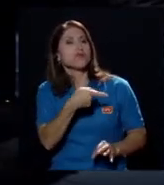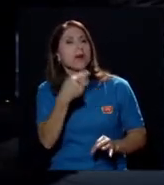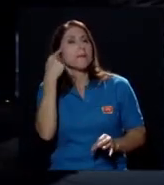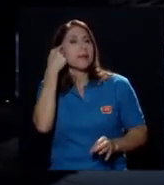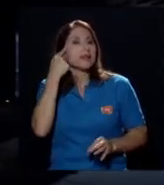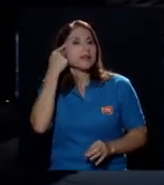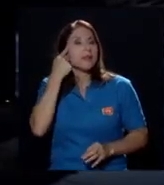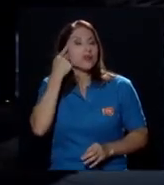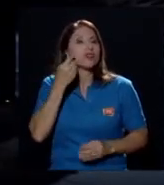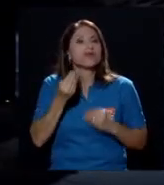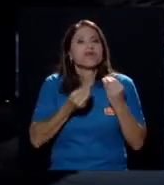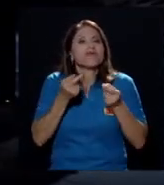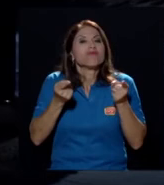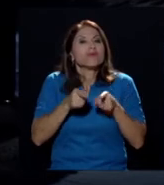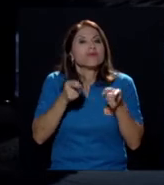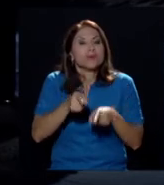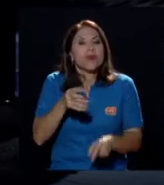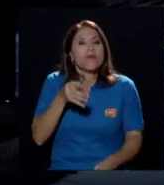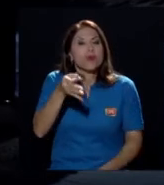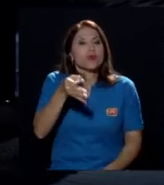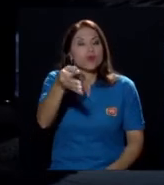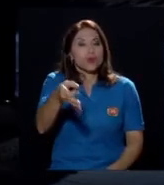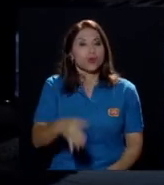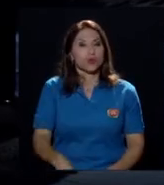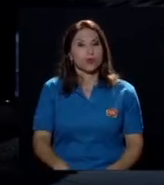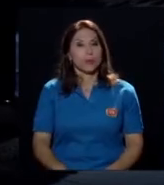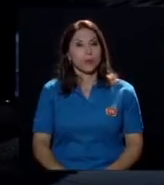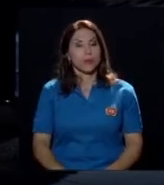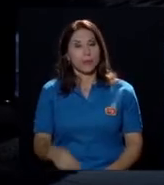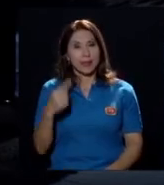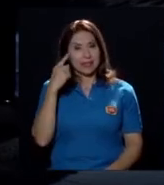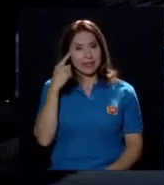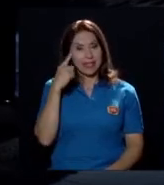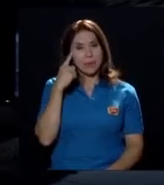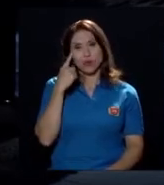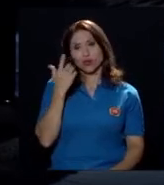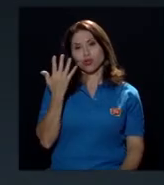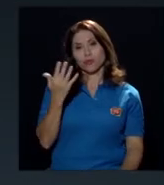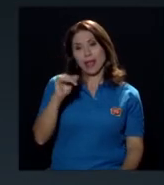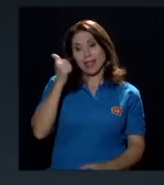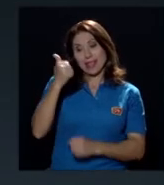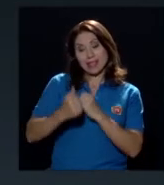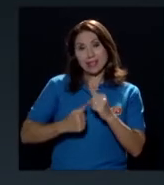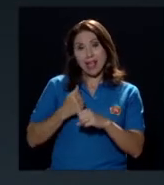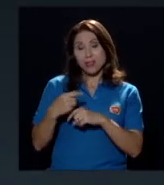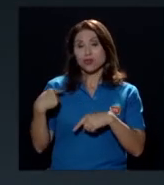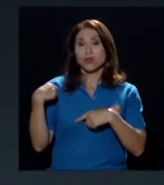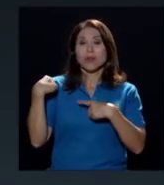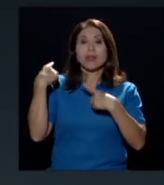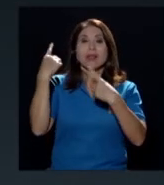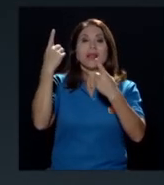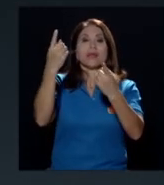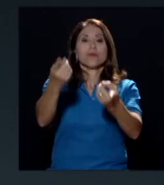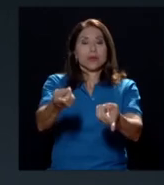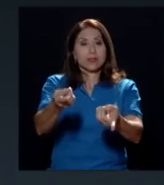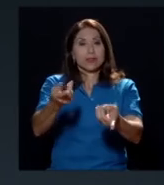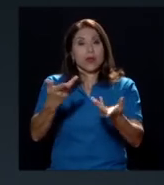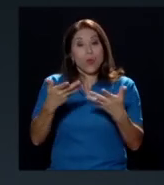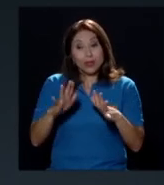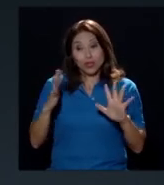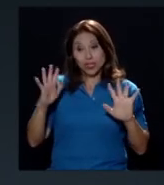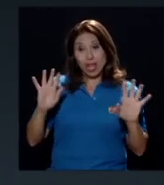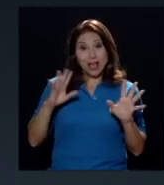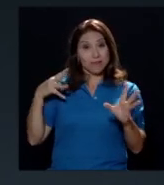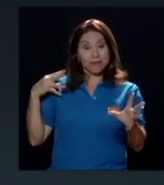en futuros, pensemos en dentro de 10 años, cuando tenga 20 años en el